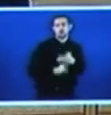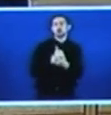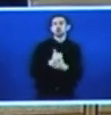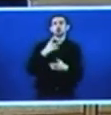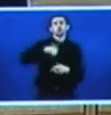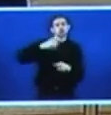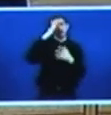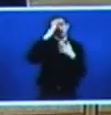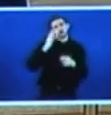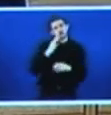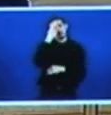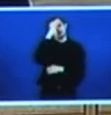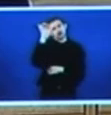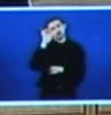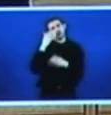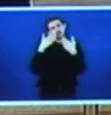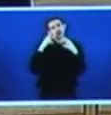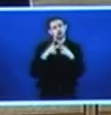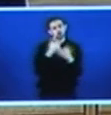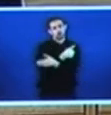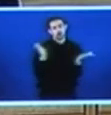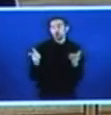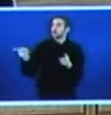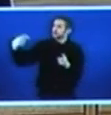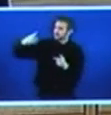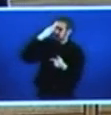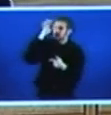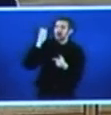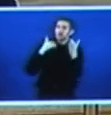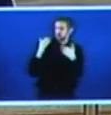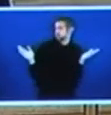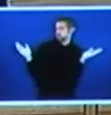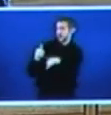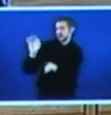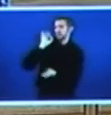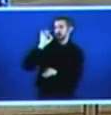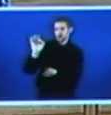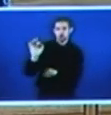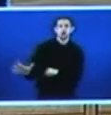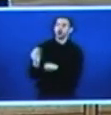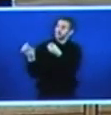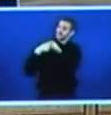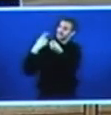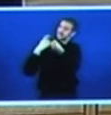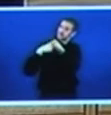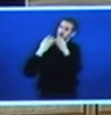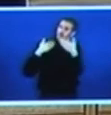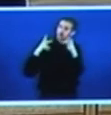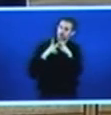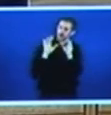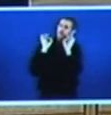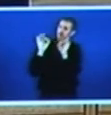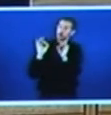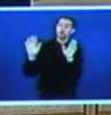diálogo social. Se sei que vostedes nunca creen nos diálogos, e se sei que nunca participan nos diálogos sociais, non si.